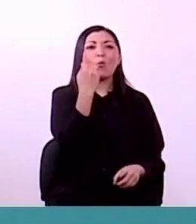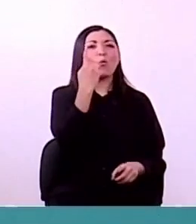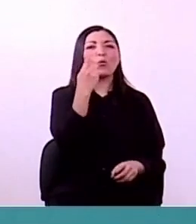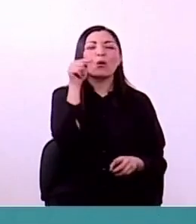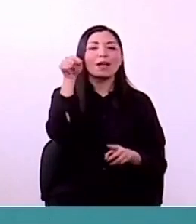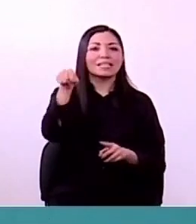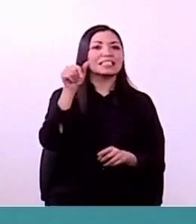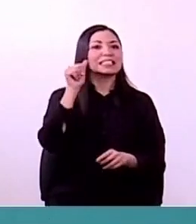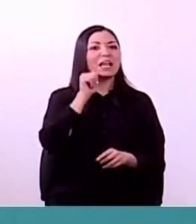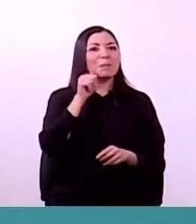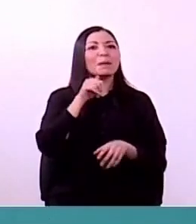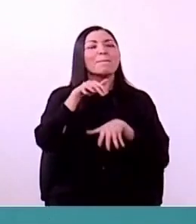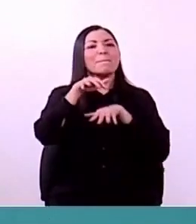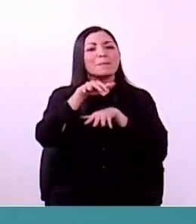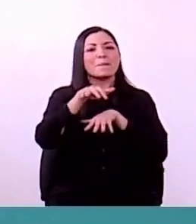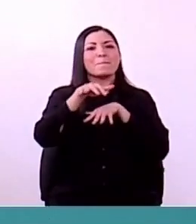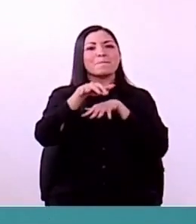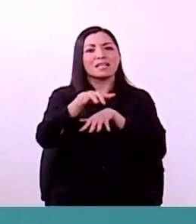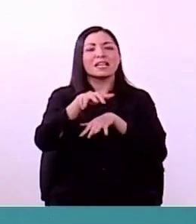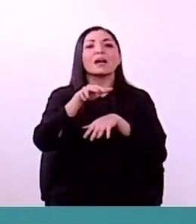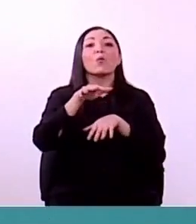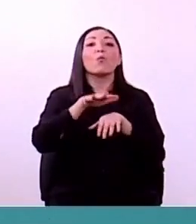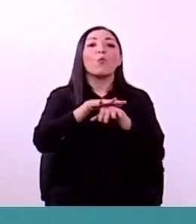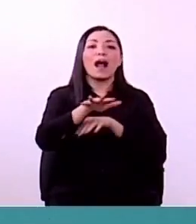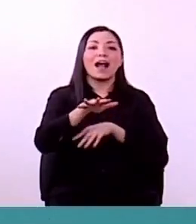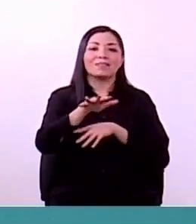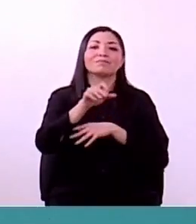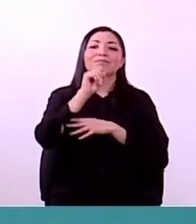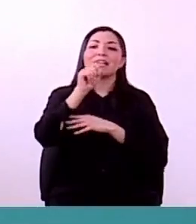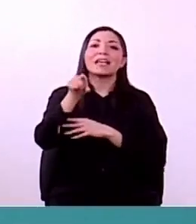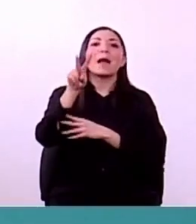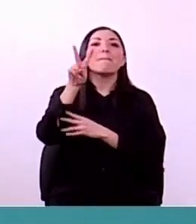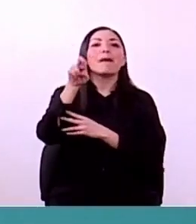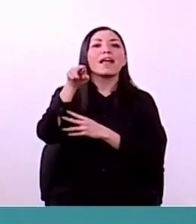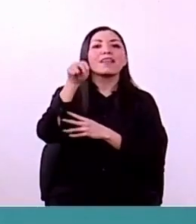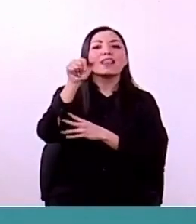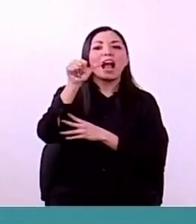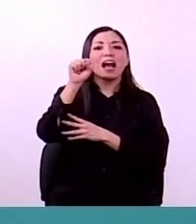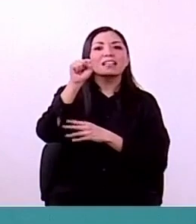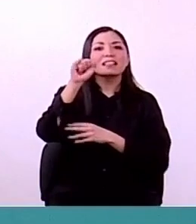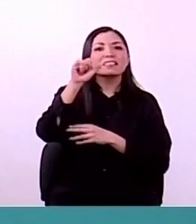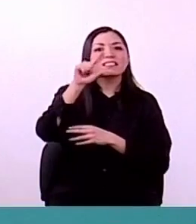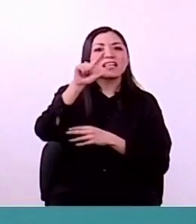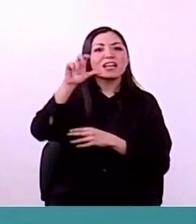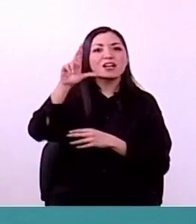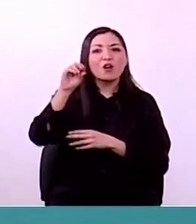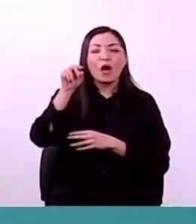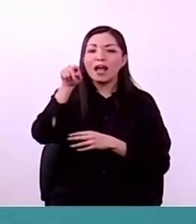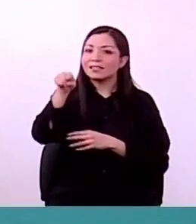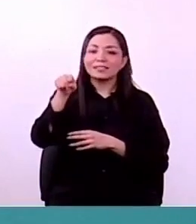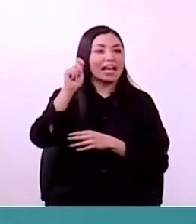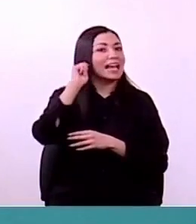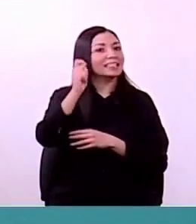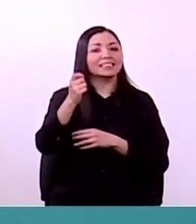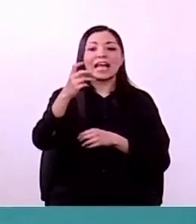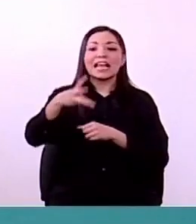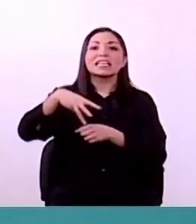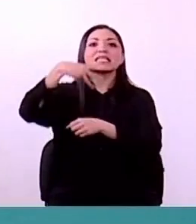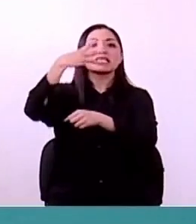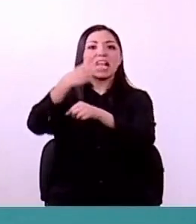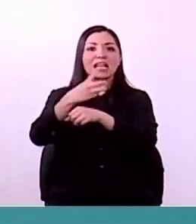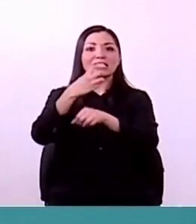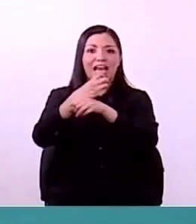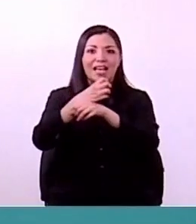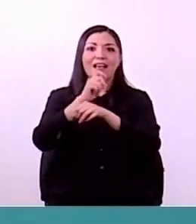botella y no va a seguir pasando en la venta del astillero. Ahí vamos a crear un tercer carril de ida y vuelta en el ingreso a